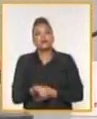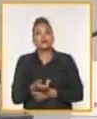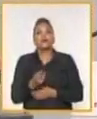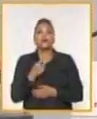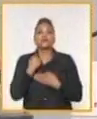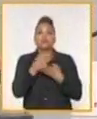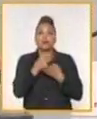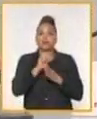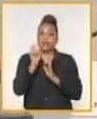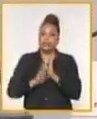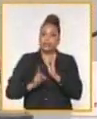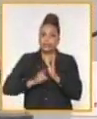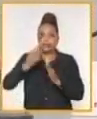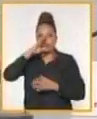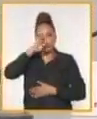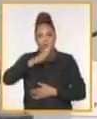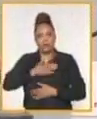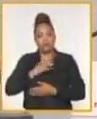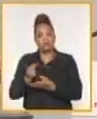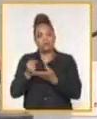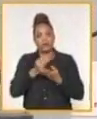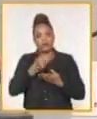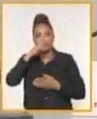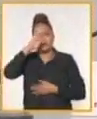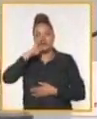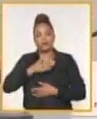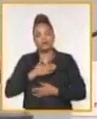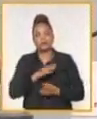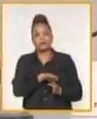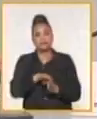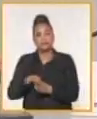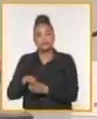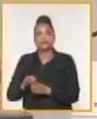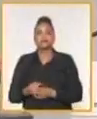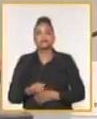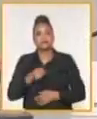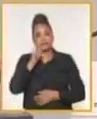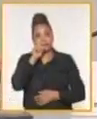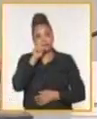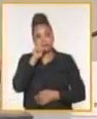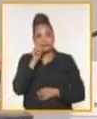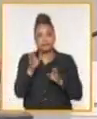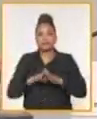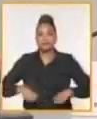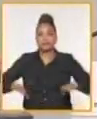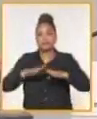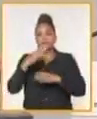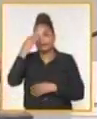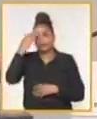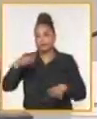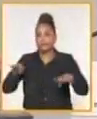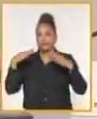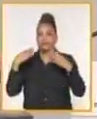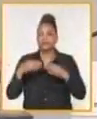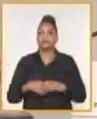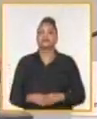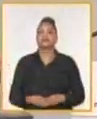sistema eléctrico nacional. Con esas imágenes nos despedimos, nos vemos en una próxima mesa redonda. Gracias por su atención, hasta la próxima.